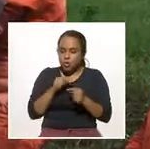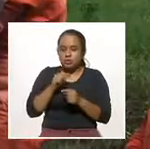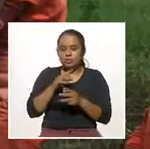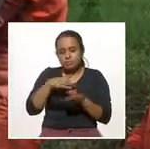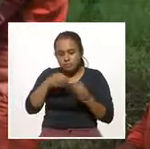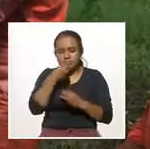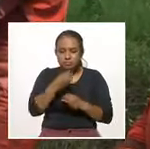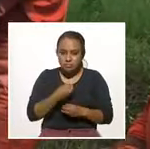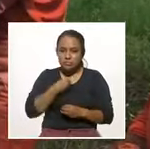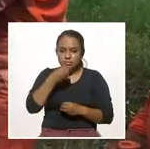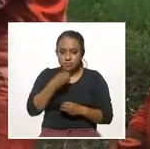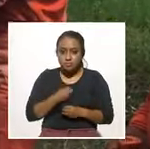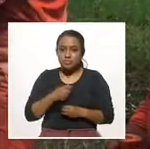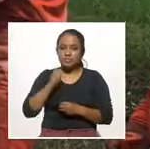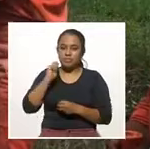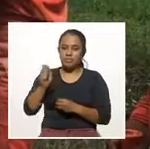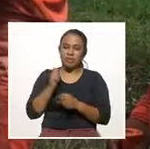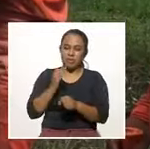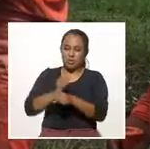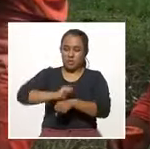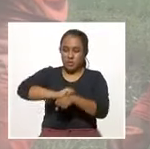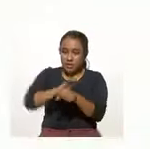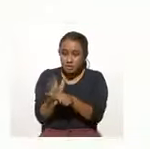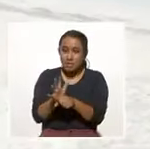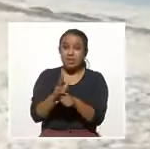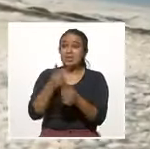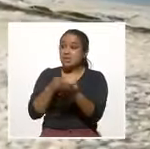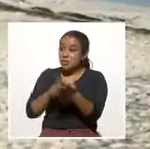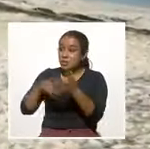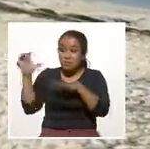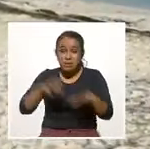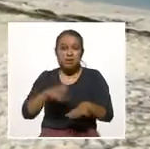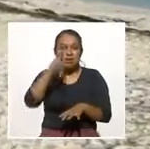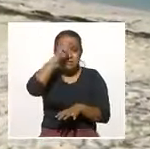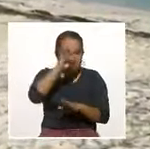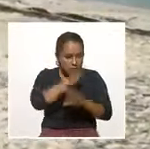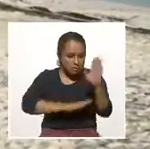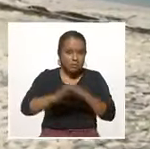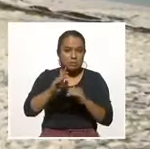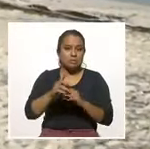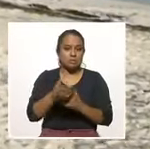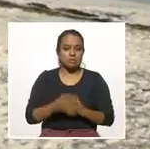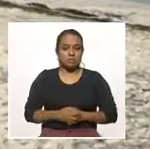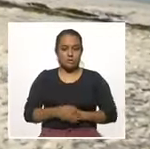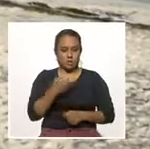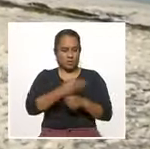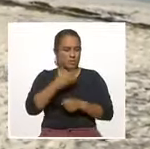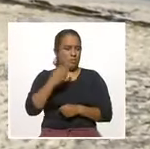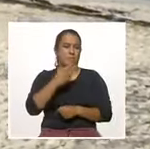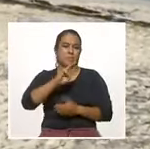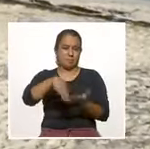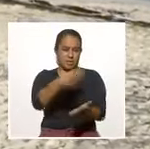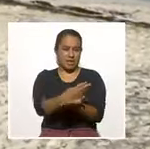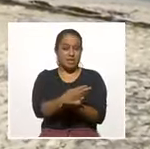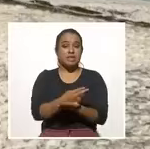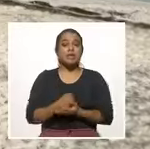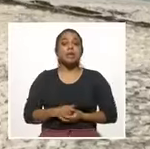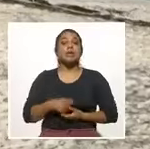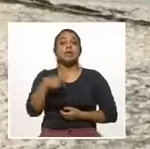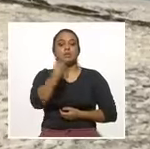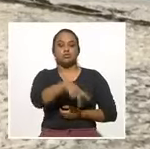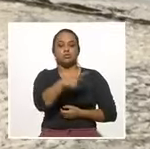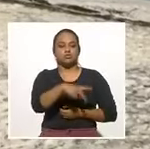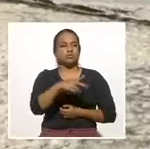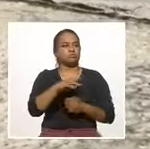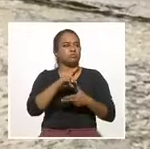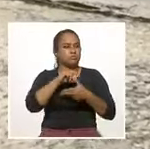las pérdidas que ha dejado la pandemia por COVID-19. Por encontrarse el municipio de Mérida en forma franca sobre la trayectoria de los